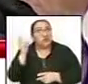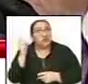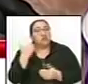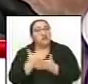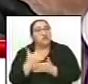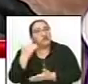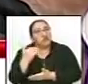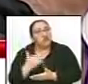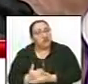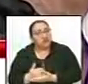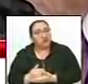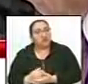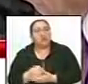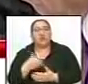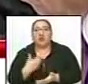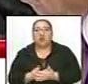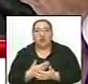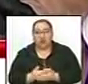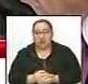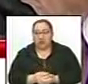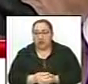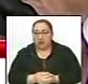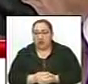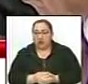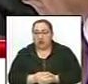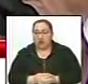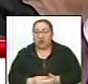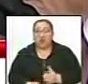la argumentación, las propuestas, la